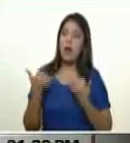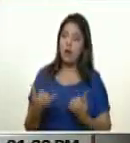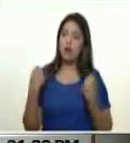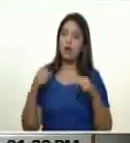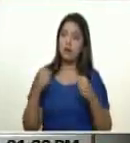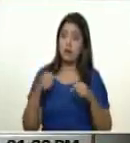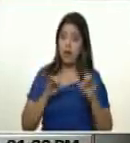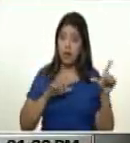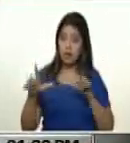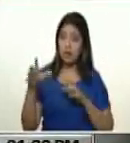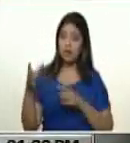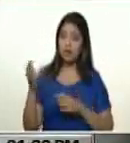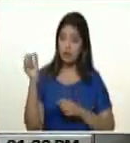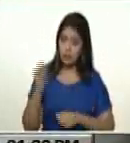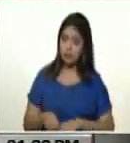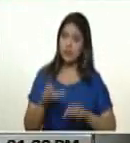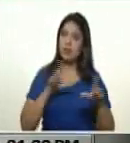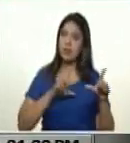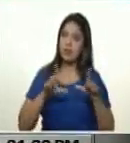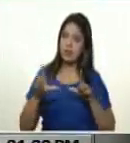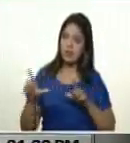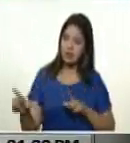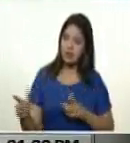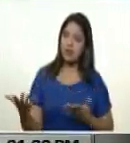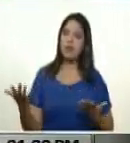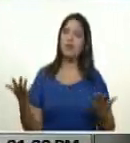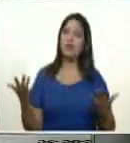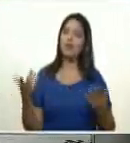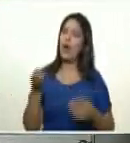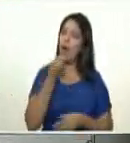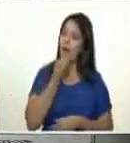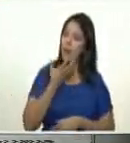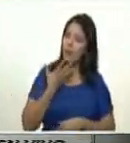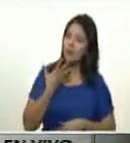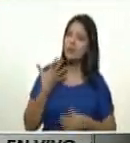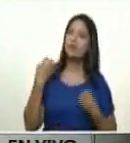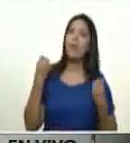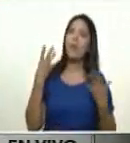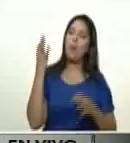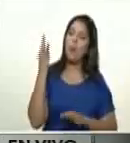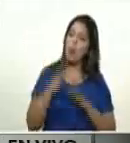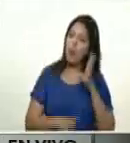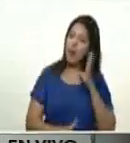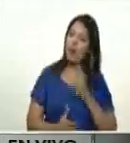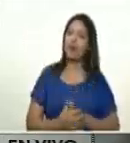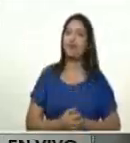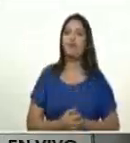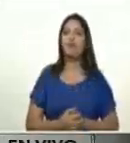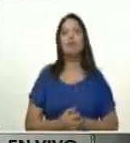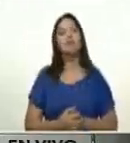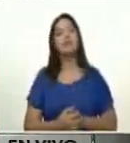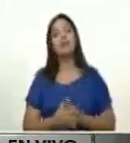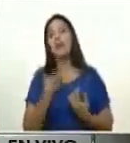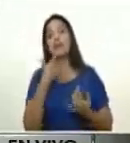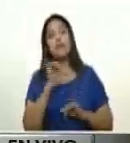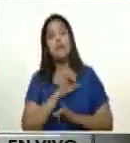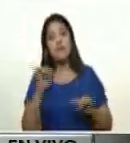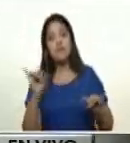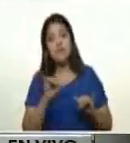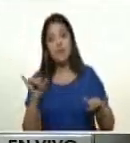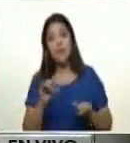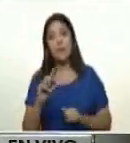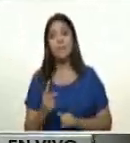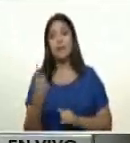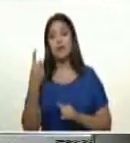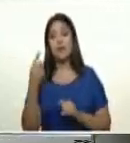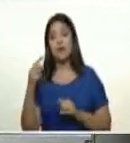¿Ya la tiene? Inversión, sí, ya tenemos todo el plan de inversión. ¡Ah, qué bonito, vale! Sí, buena noticia, todo. Jenny. Estamos ahorita terminando de sincronizar el primer elevador.